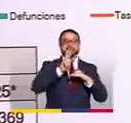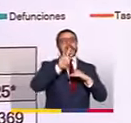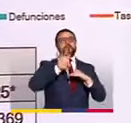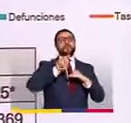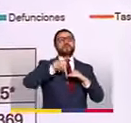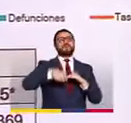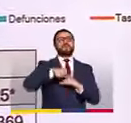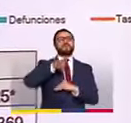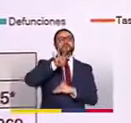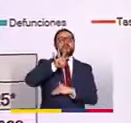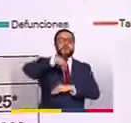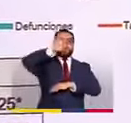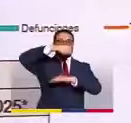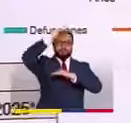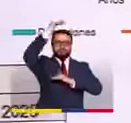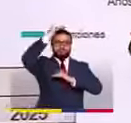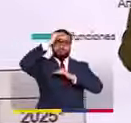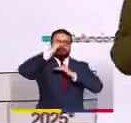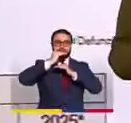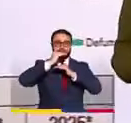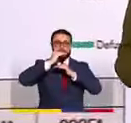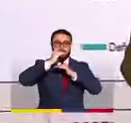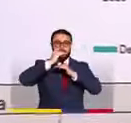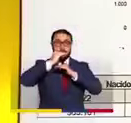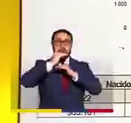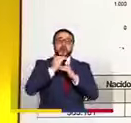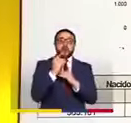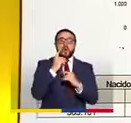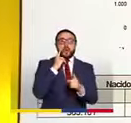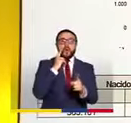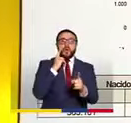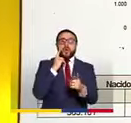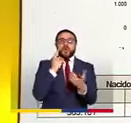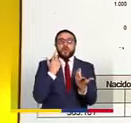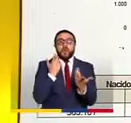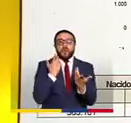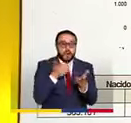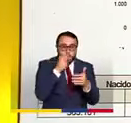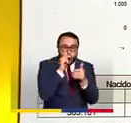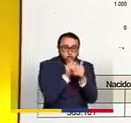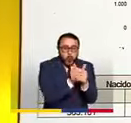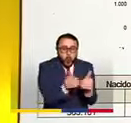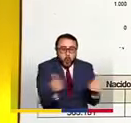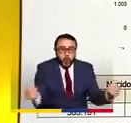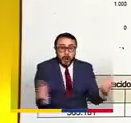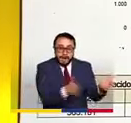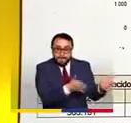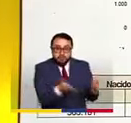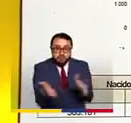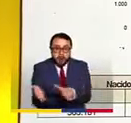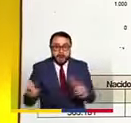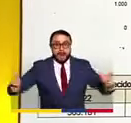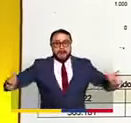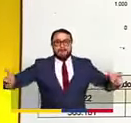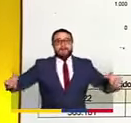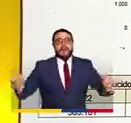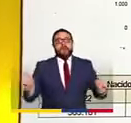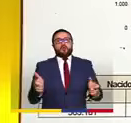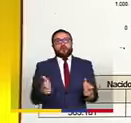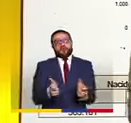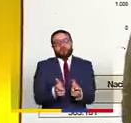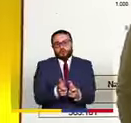39.4% en la disminución de casos de mortalidad de la niñez en